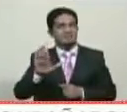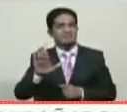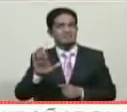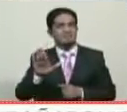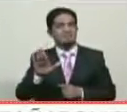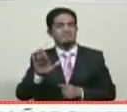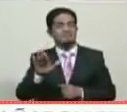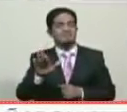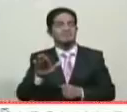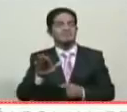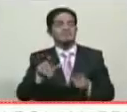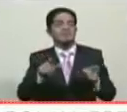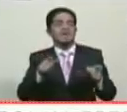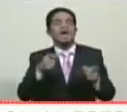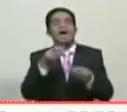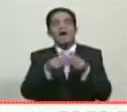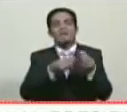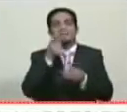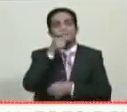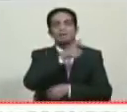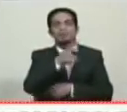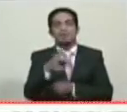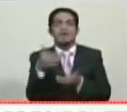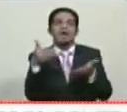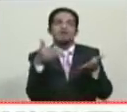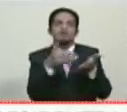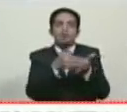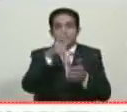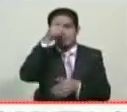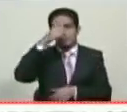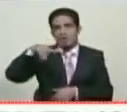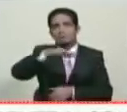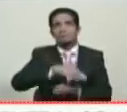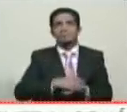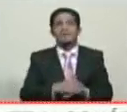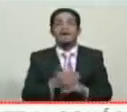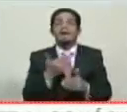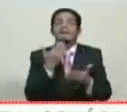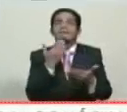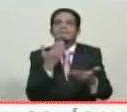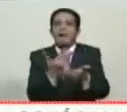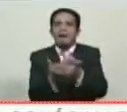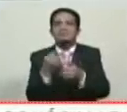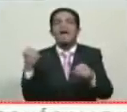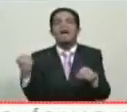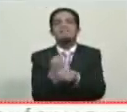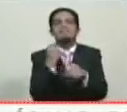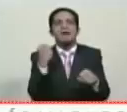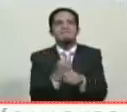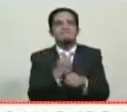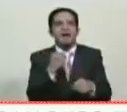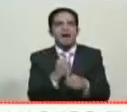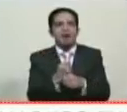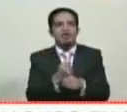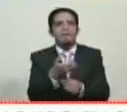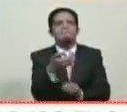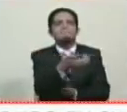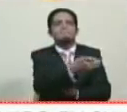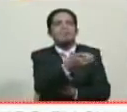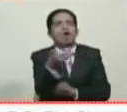y contra los intereses de nuestro pueblo. Gracias al equipo del Estado,